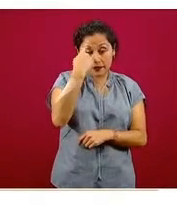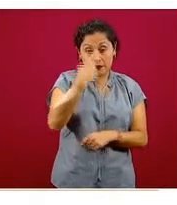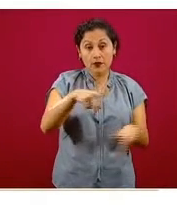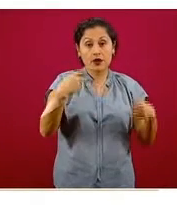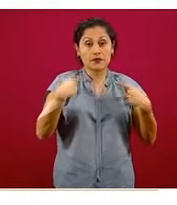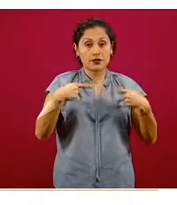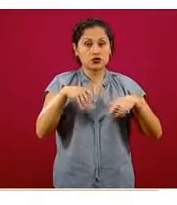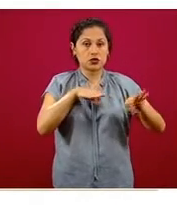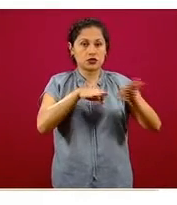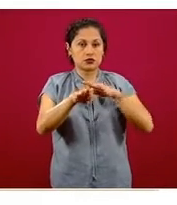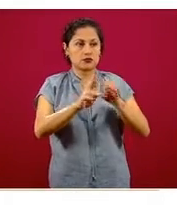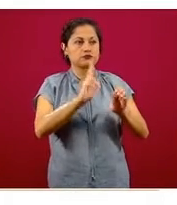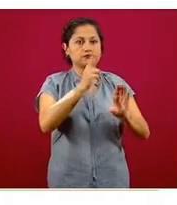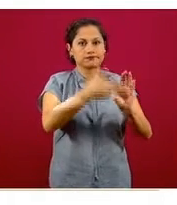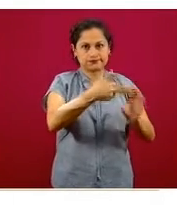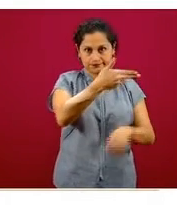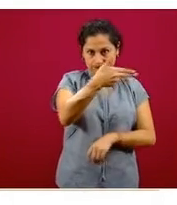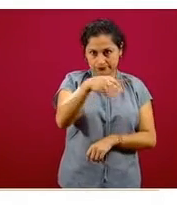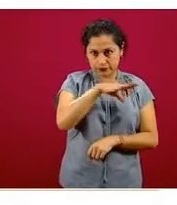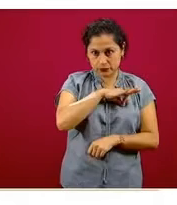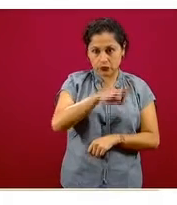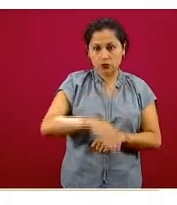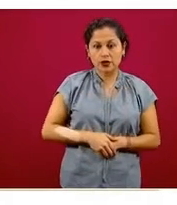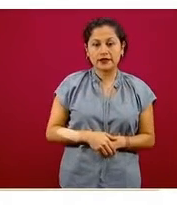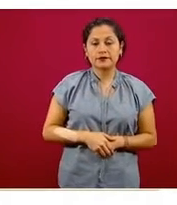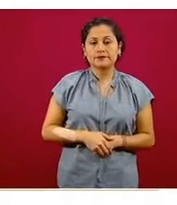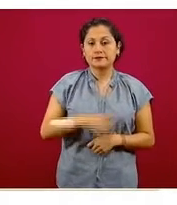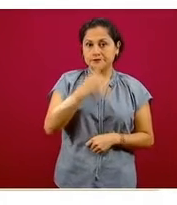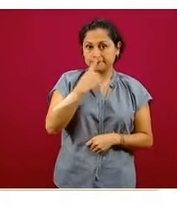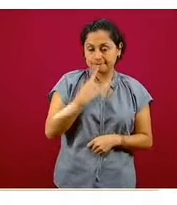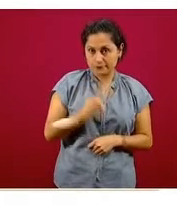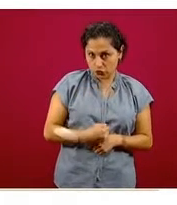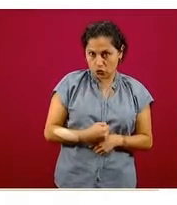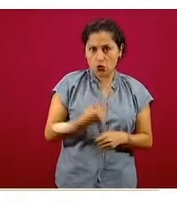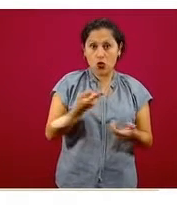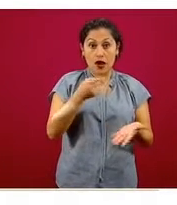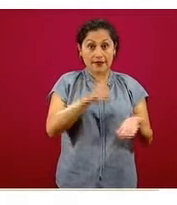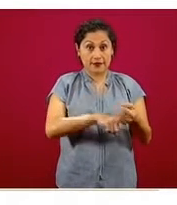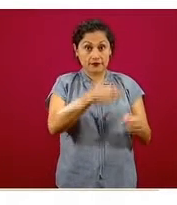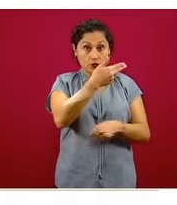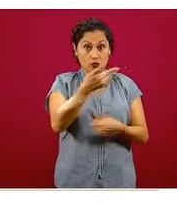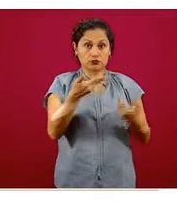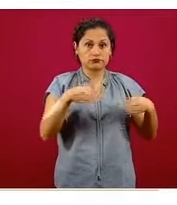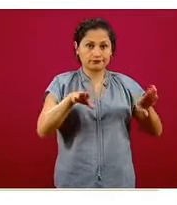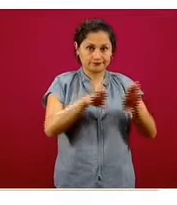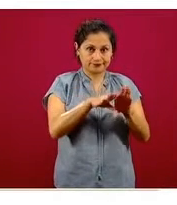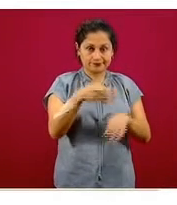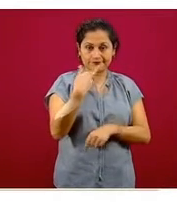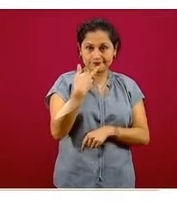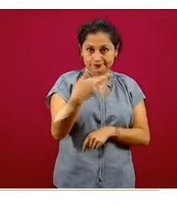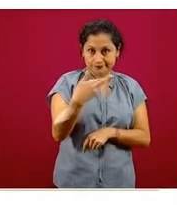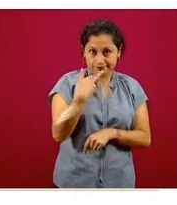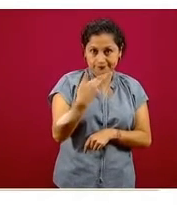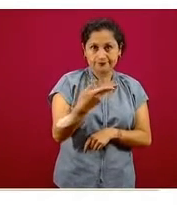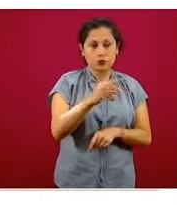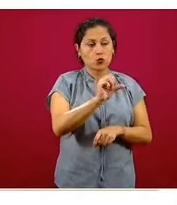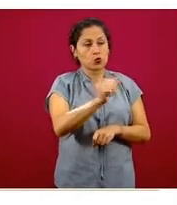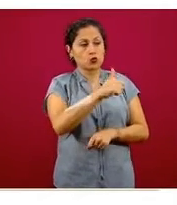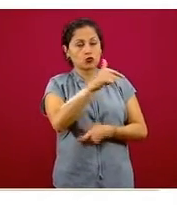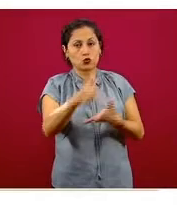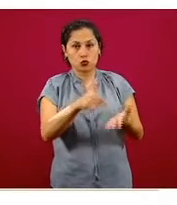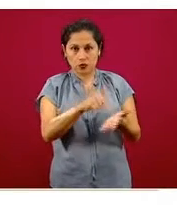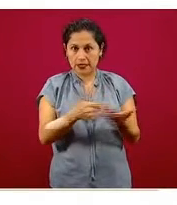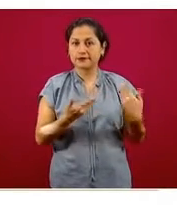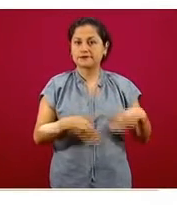laborales esenciales. En rojo están cerradas sus áreas comunes, están cerrados sus restaurantes, solo pueden dar atención